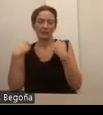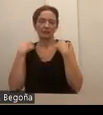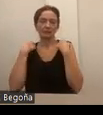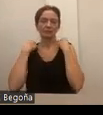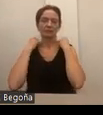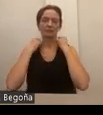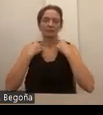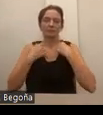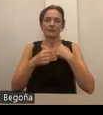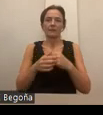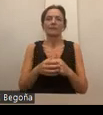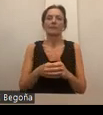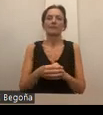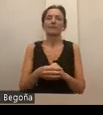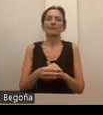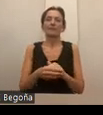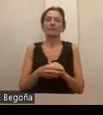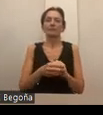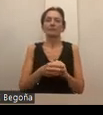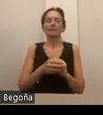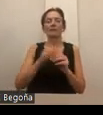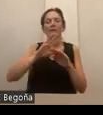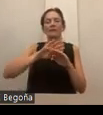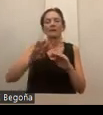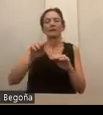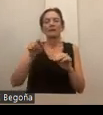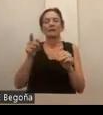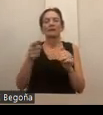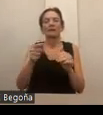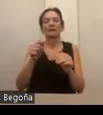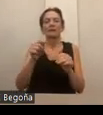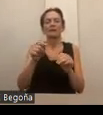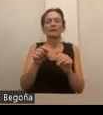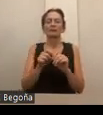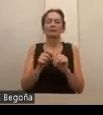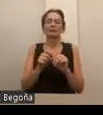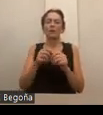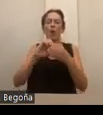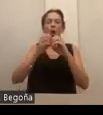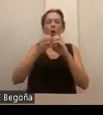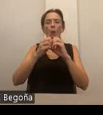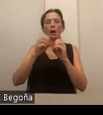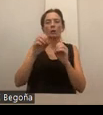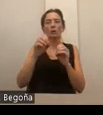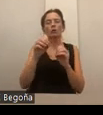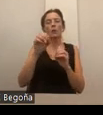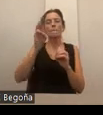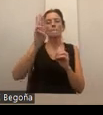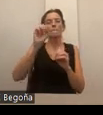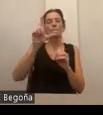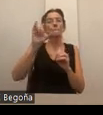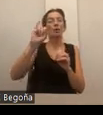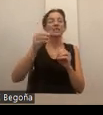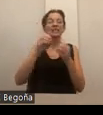Existe una entidad que es el síndrome del ovario poliquístico, en el cual frecuentemente se asocia a un síndrome metabólico con alteraciones de